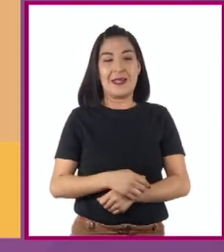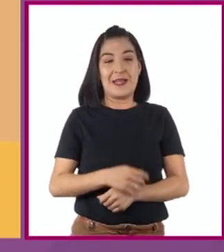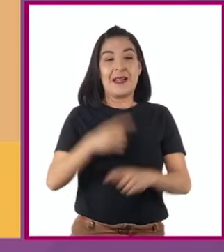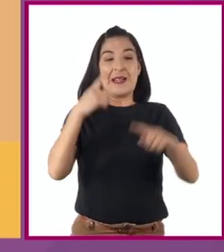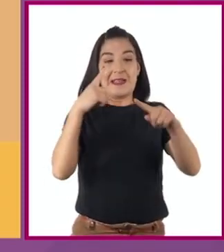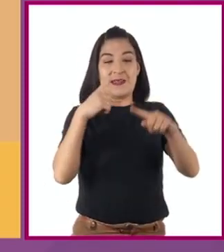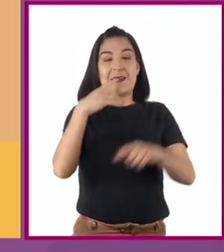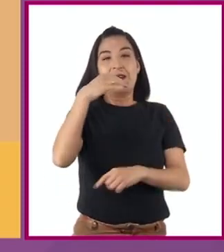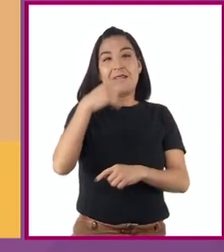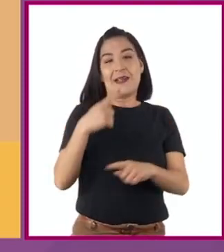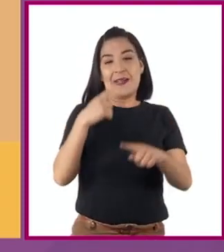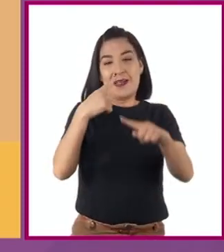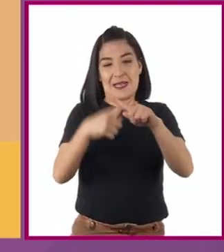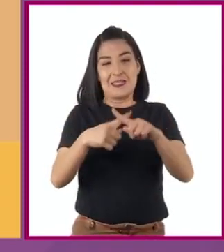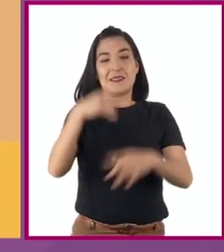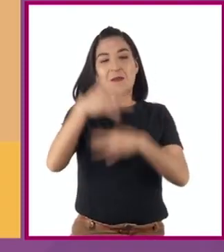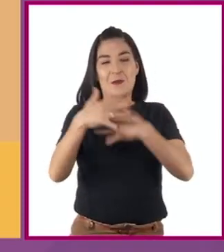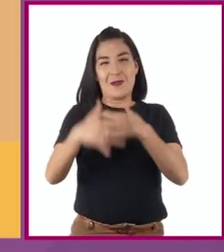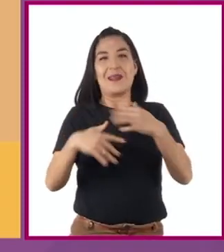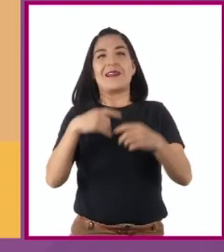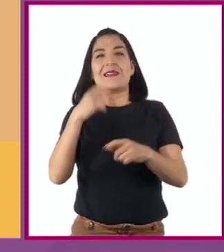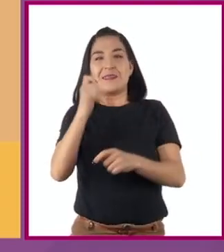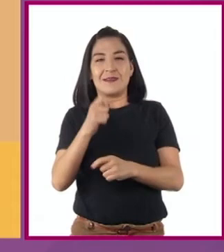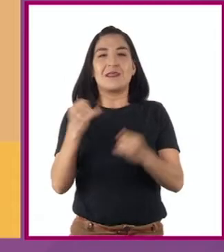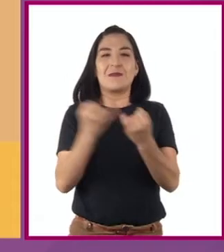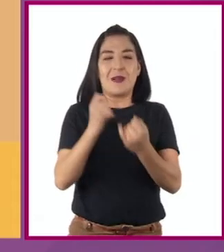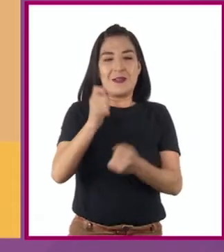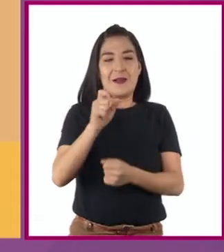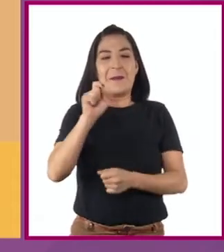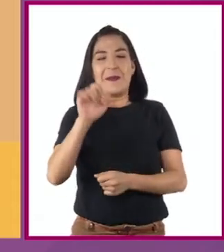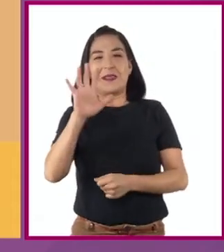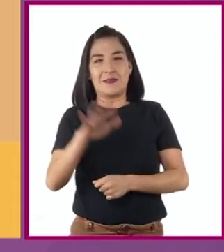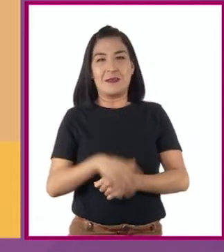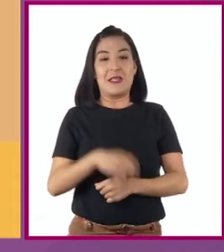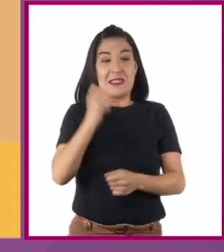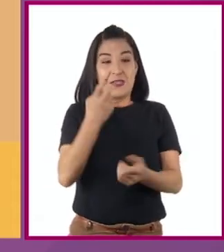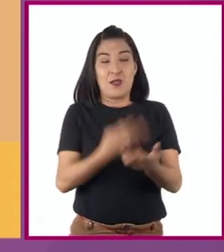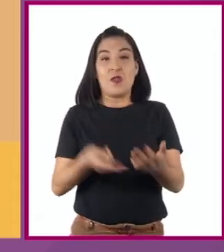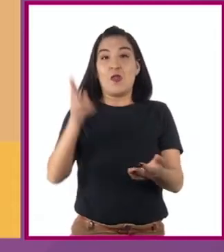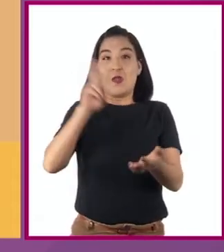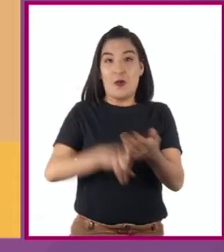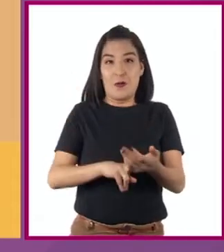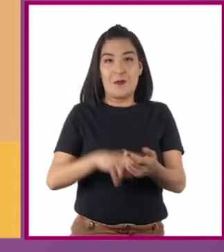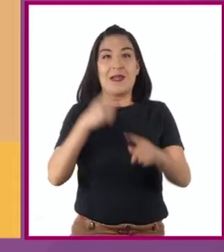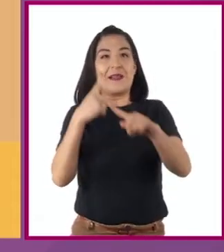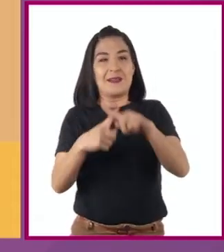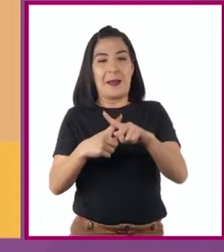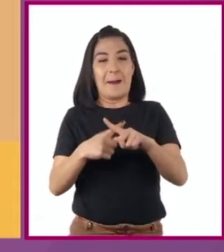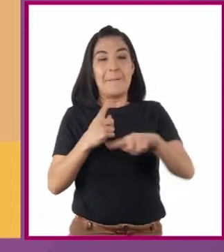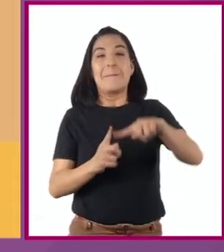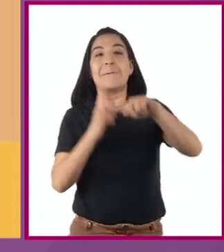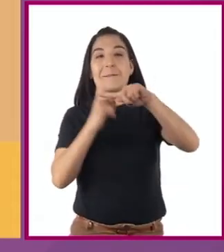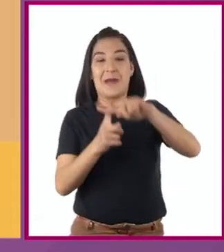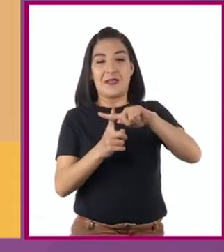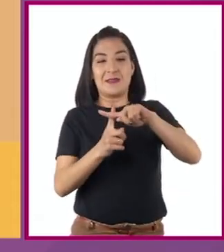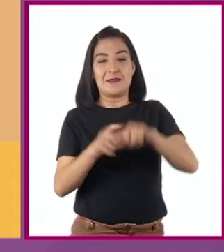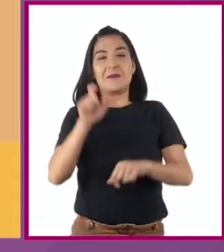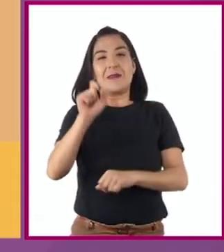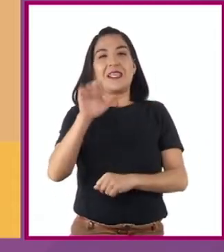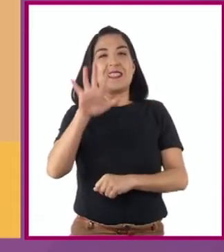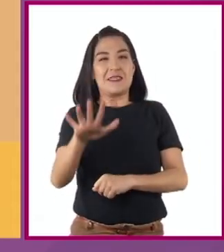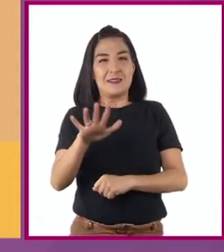15 y con Y igual a 25. El doble de X más